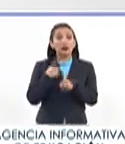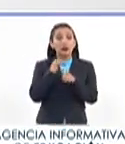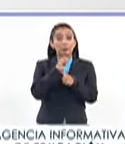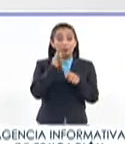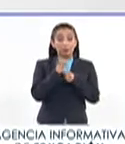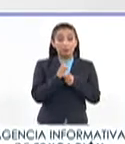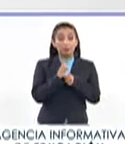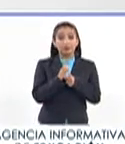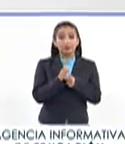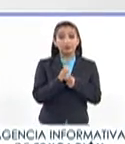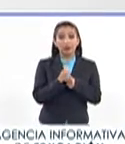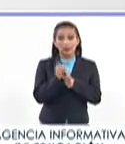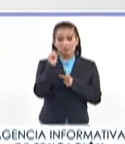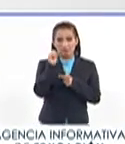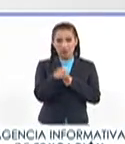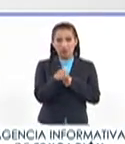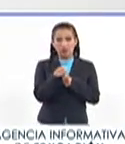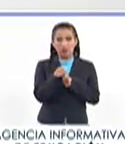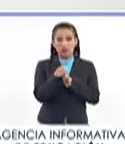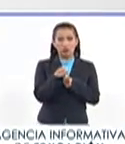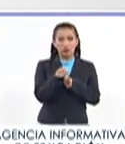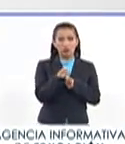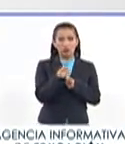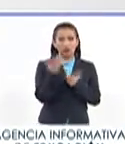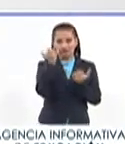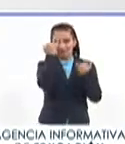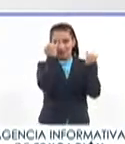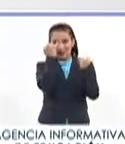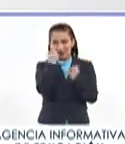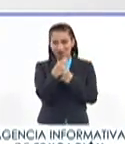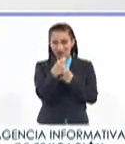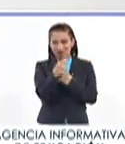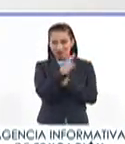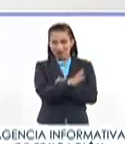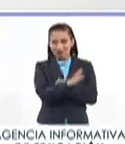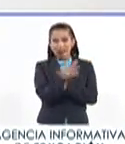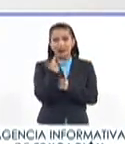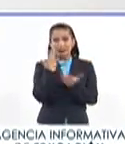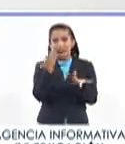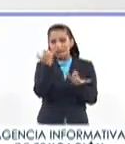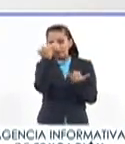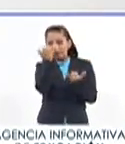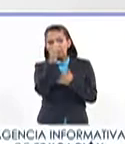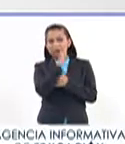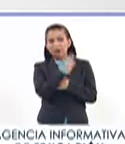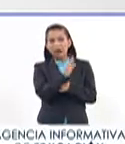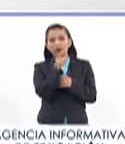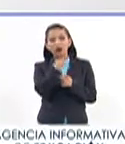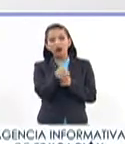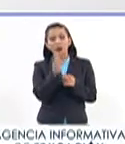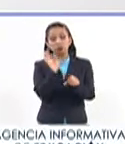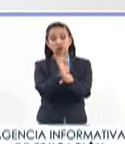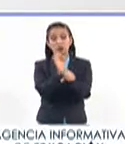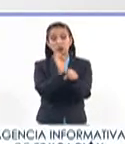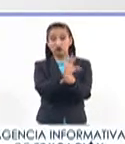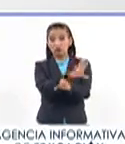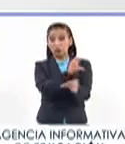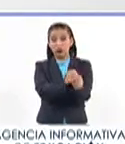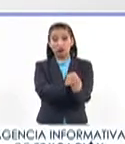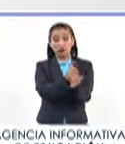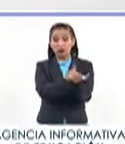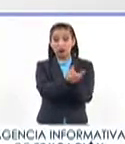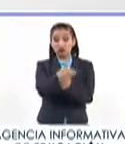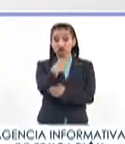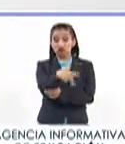entonces, en base a este paradigma que le llamamos nosotros, esta concepción de una protección integral de